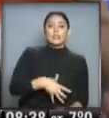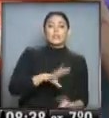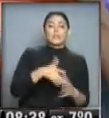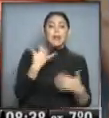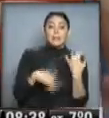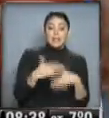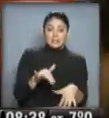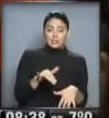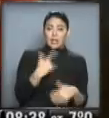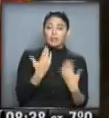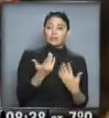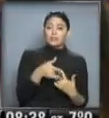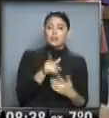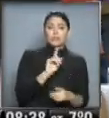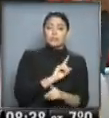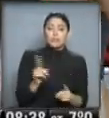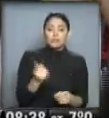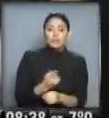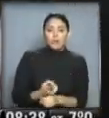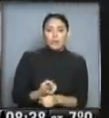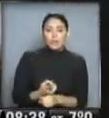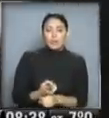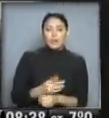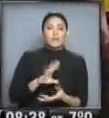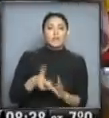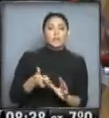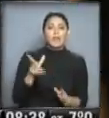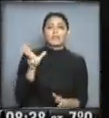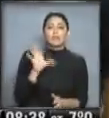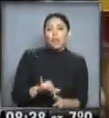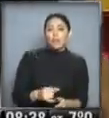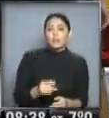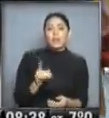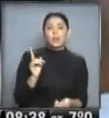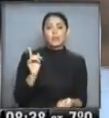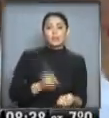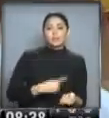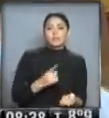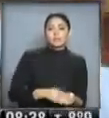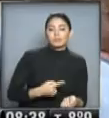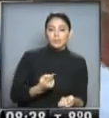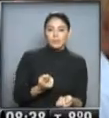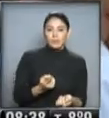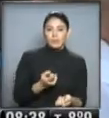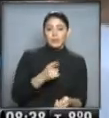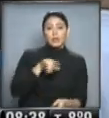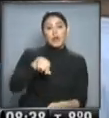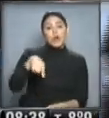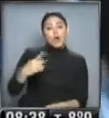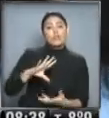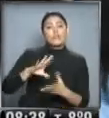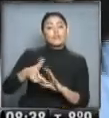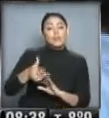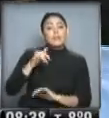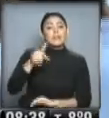indica que no es para utilizar de forma cotidiana o de uso cotidiano como si otros